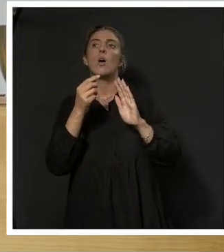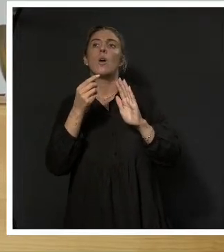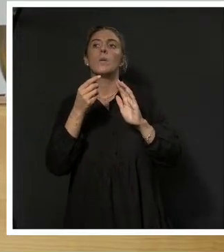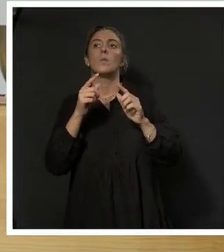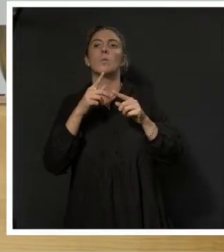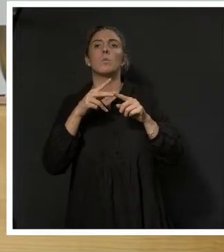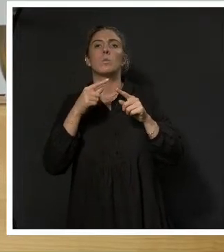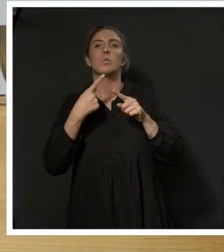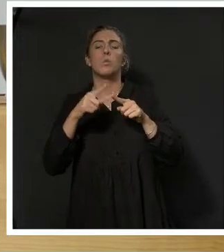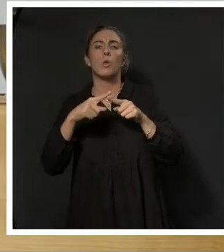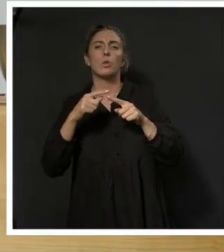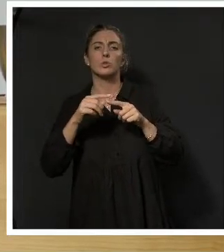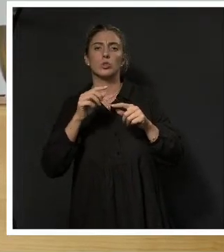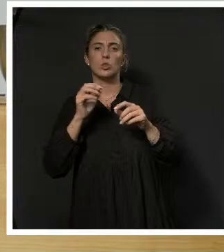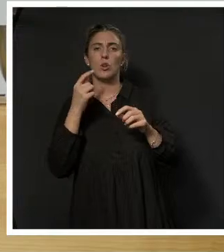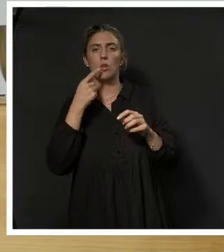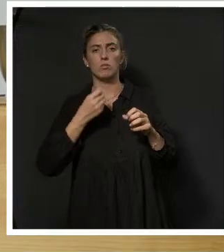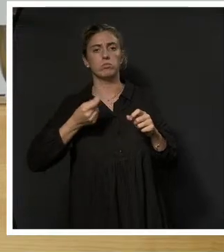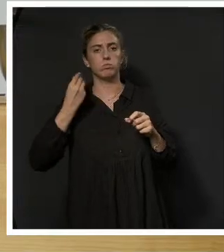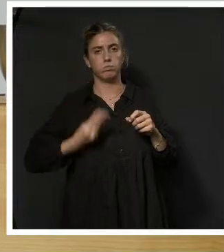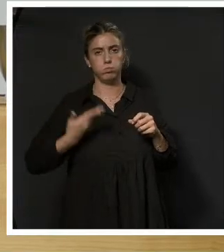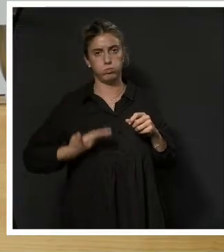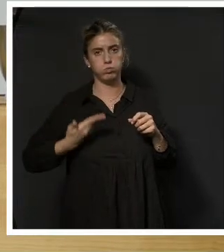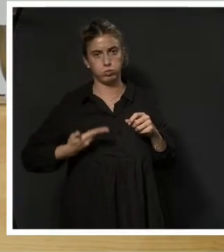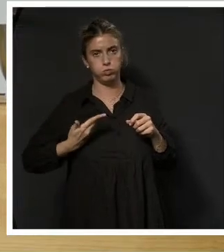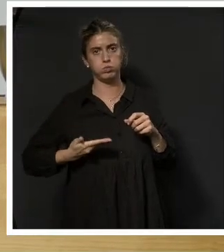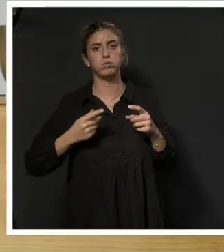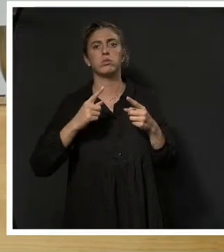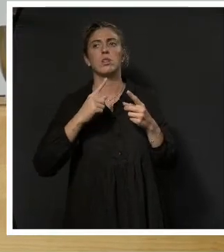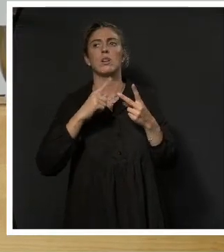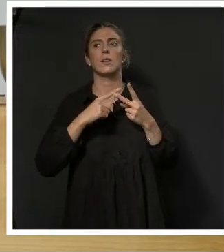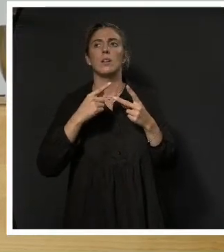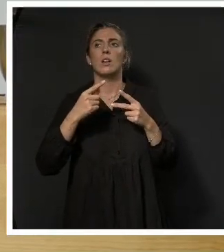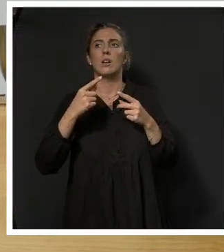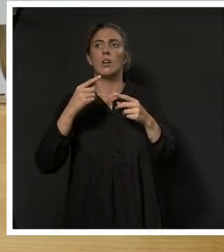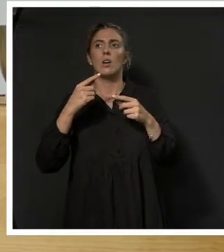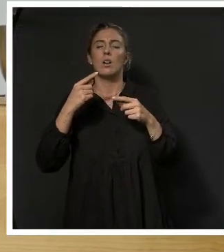entonces que ser montísimo personal tesquetero